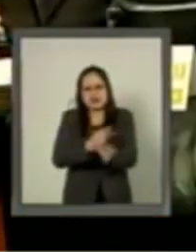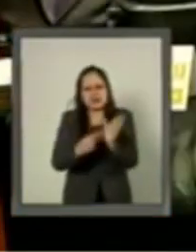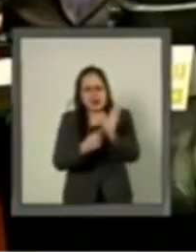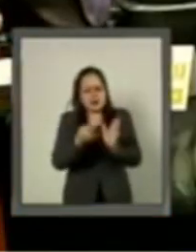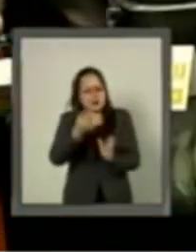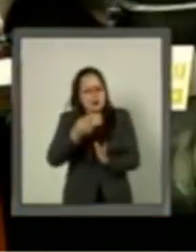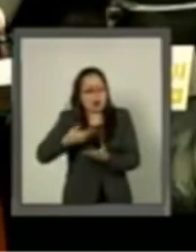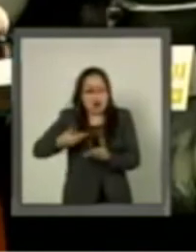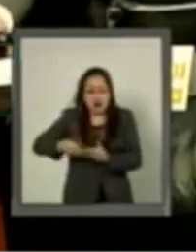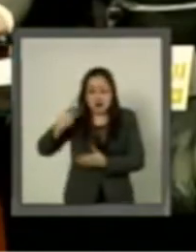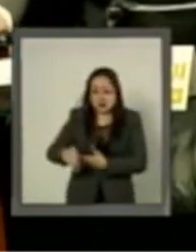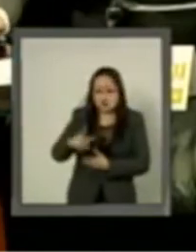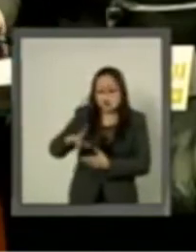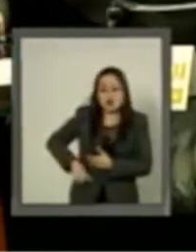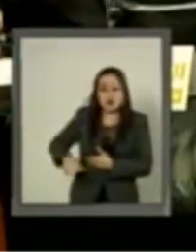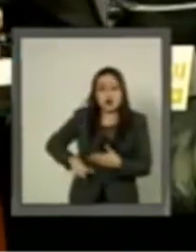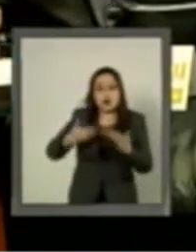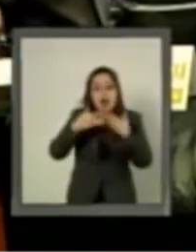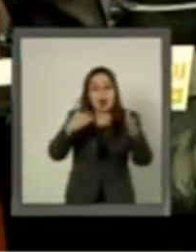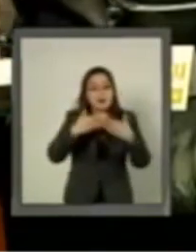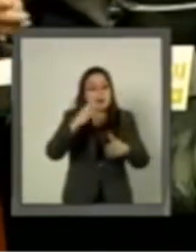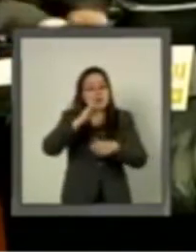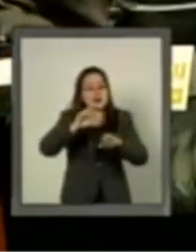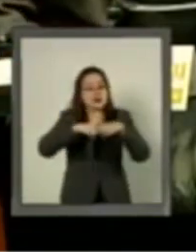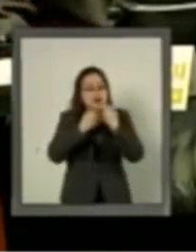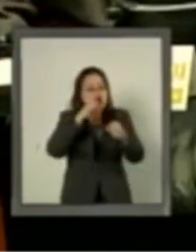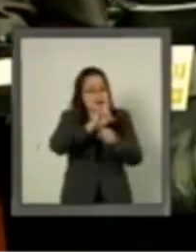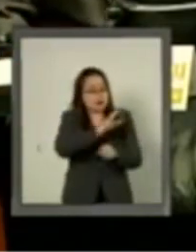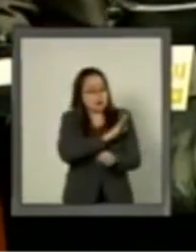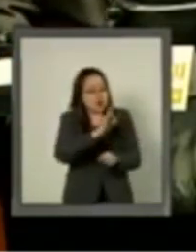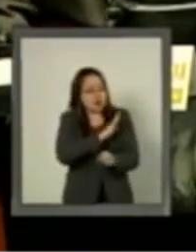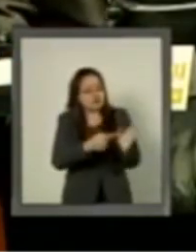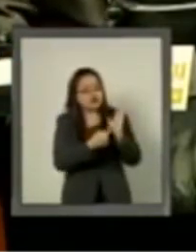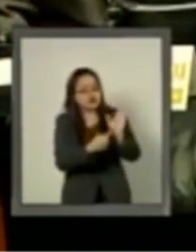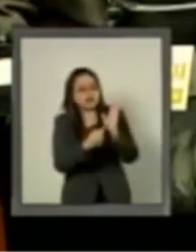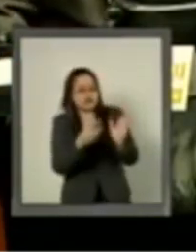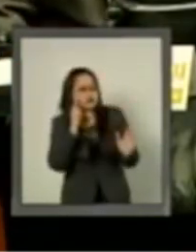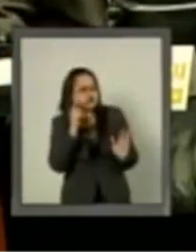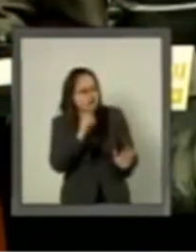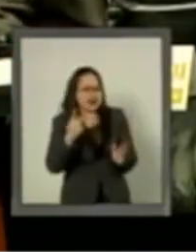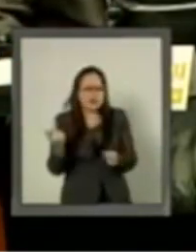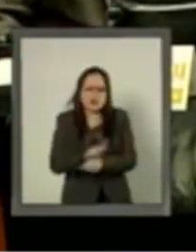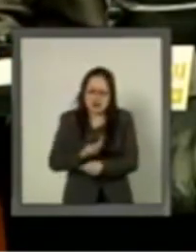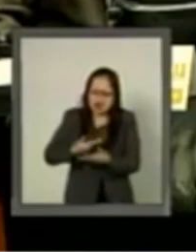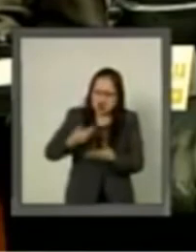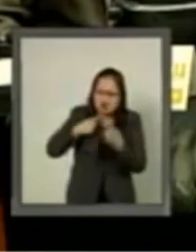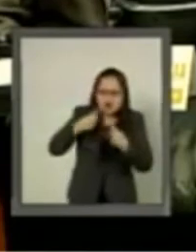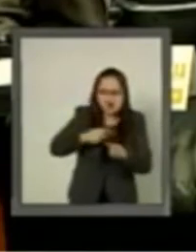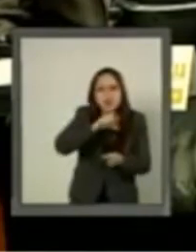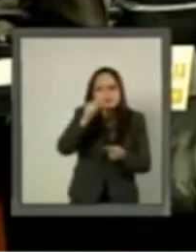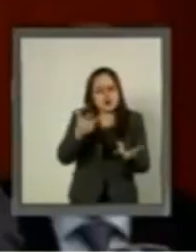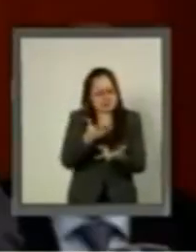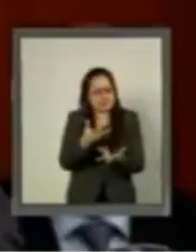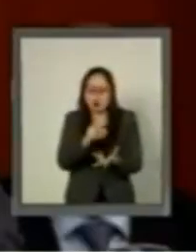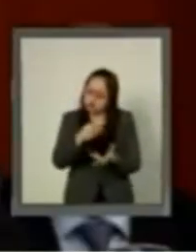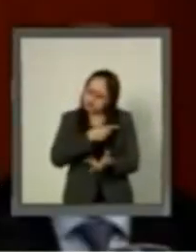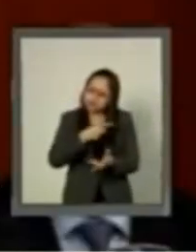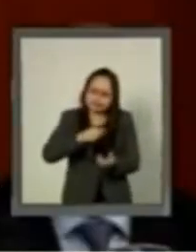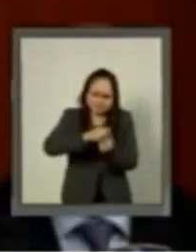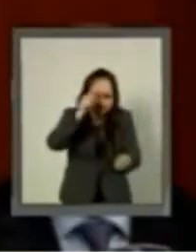justicia, claro. Porque pues si no hay carpetas de investigación al respecto y las que hay no son evidentemente seguidas, no se